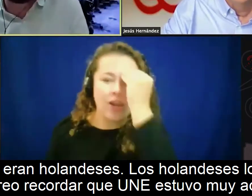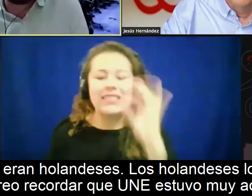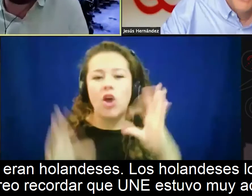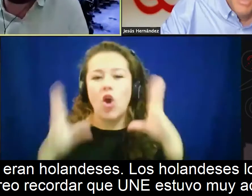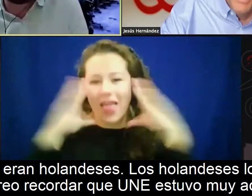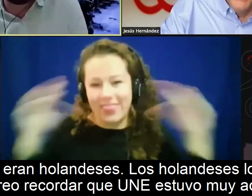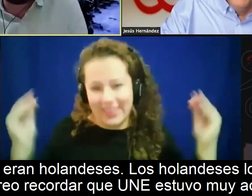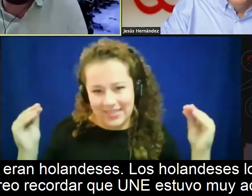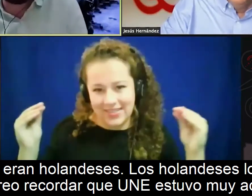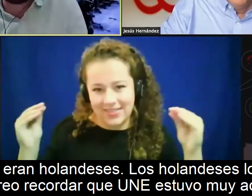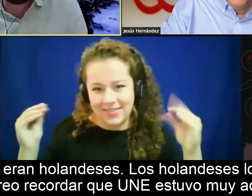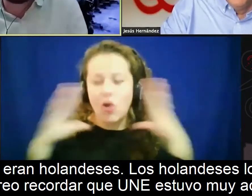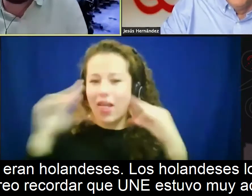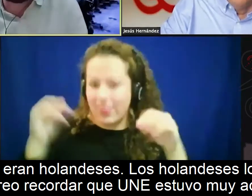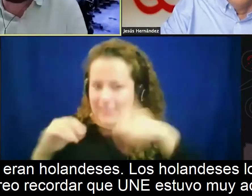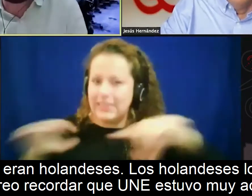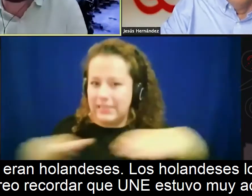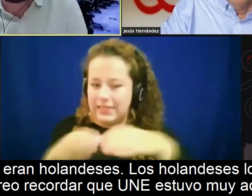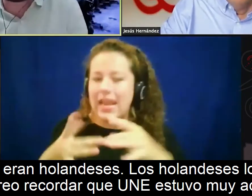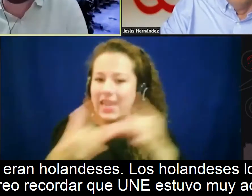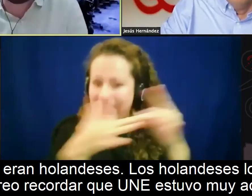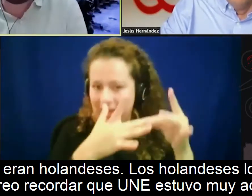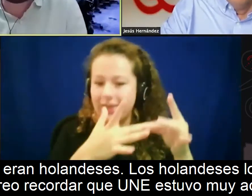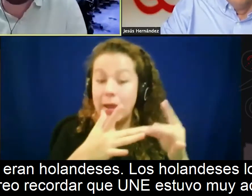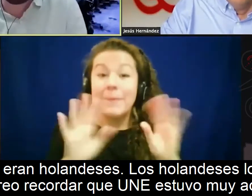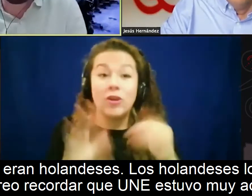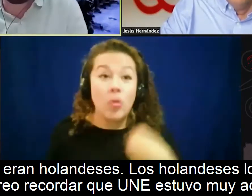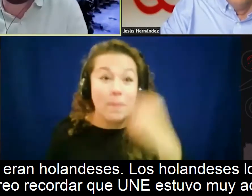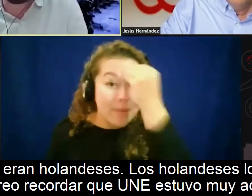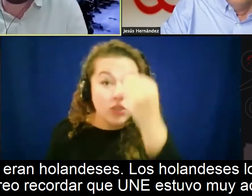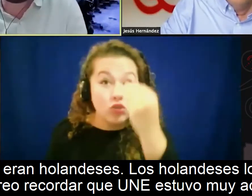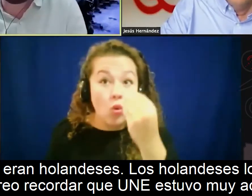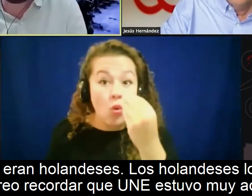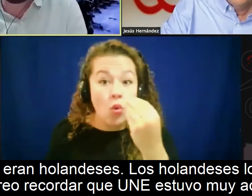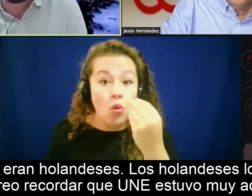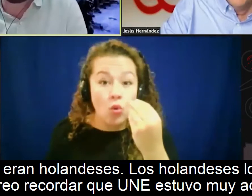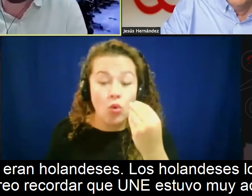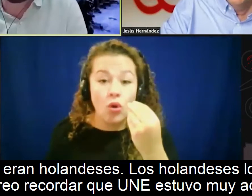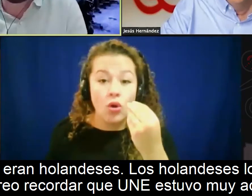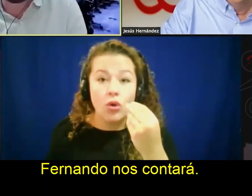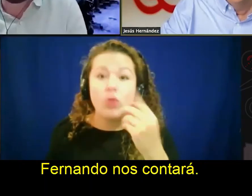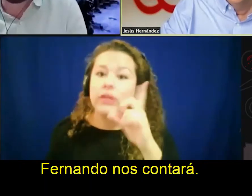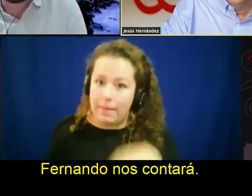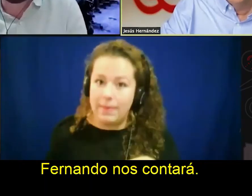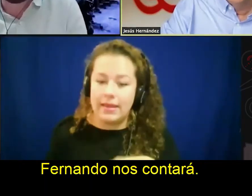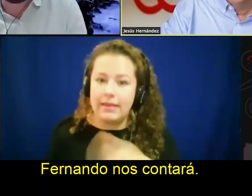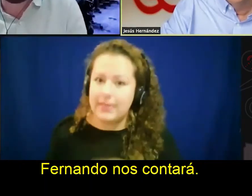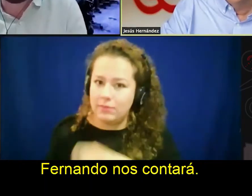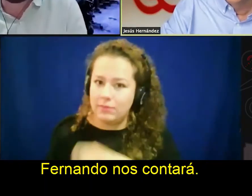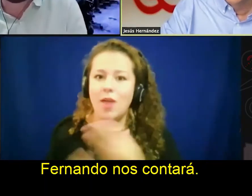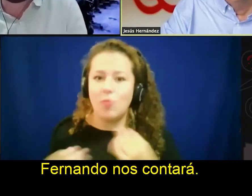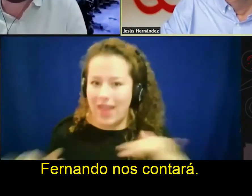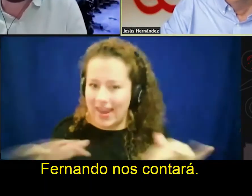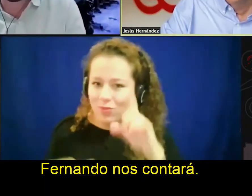holandeses. Los holandeses lo lideraron, pero yo creo recordar que UNE sí que estuvo muy activo también. Bueno, Fernando ya